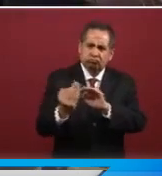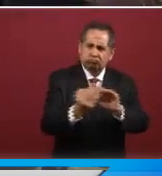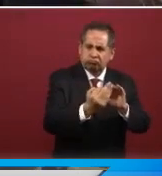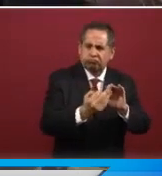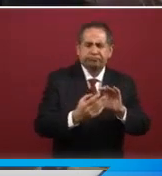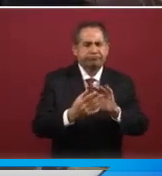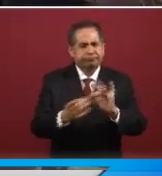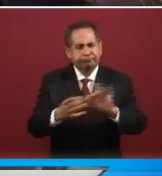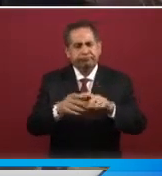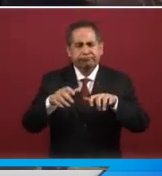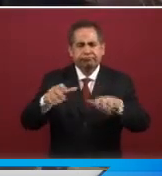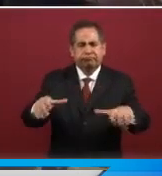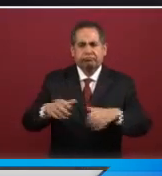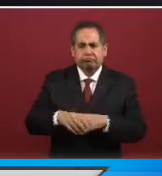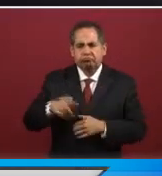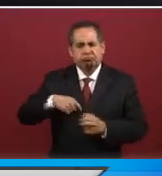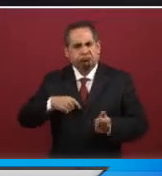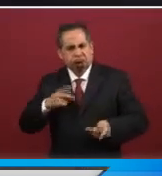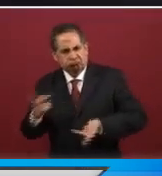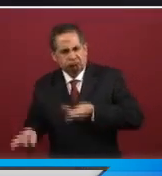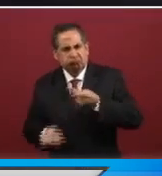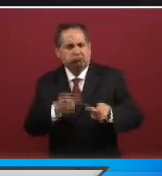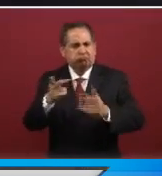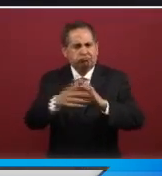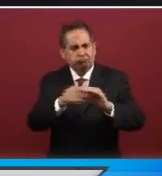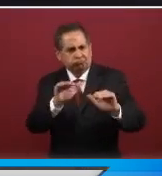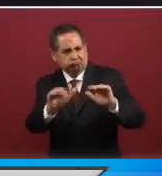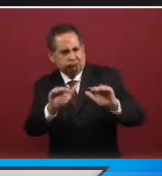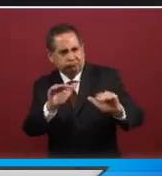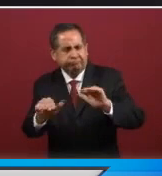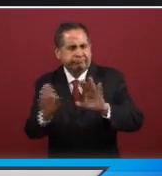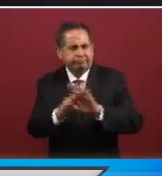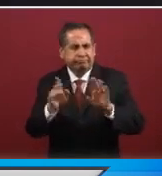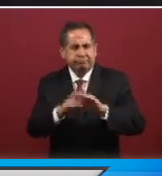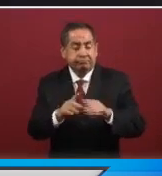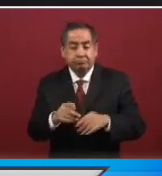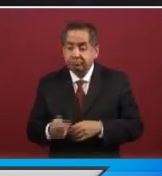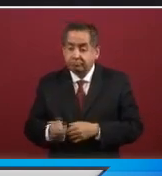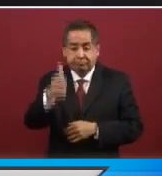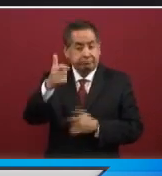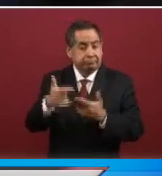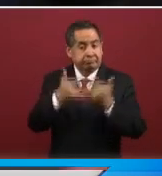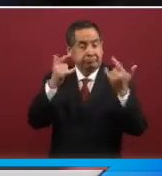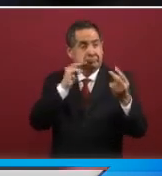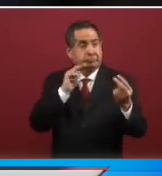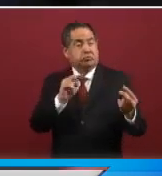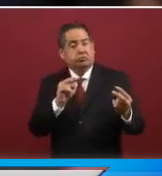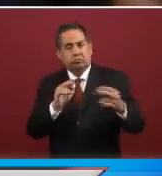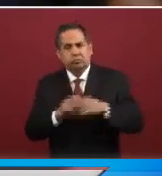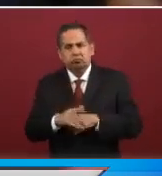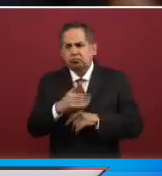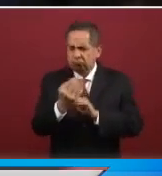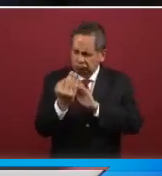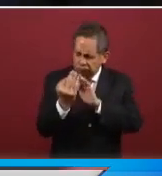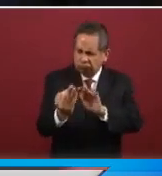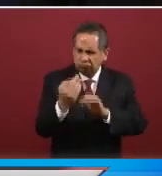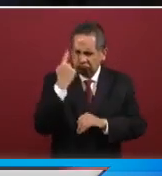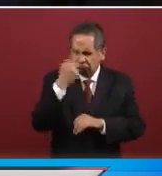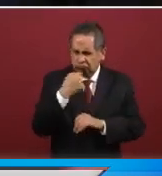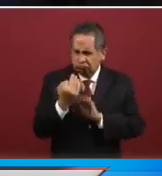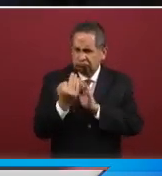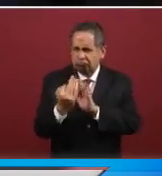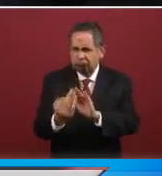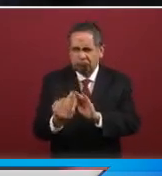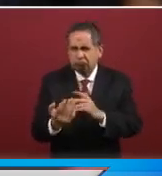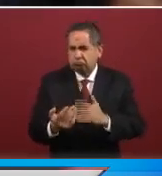consciente de las expectativas que se tienen de él en México y América Latina. El presidente agradece sus palabras y le da la bienvenida a México, señala que